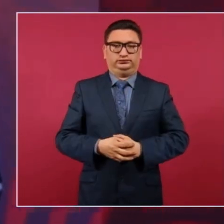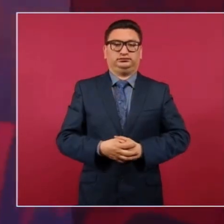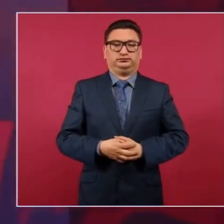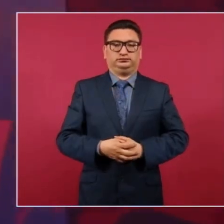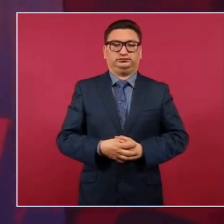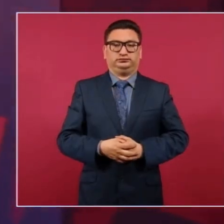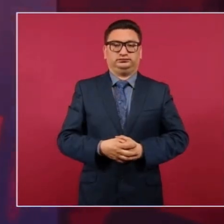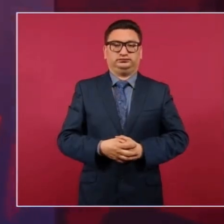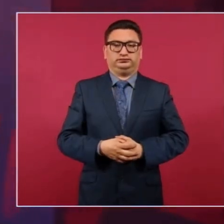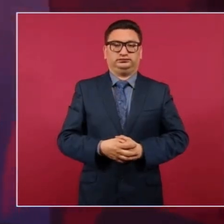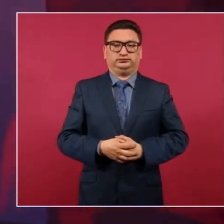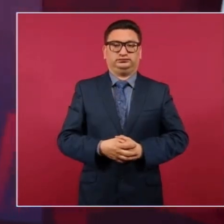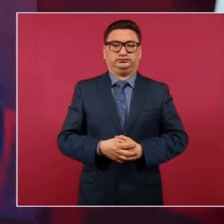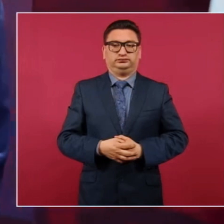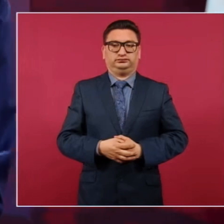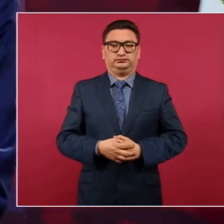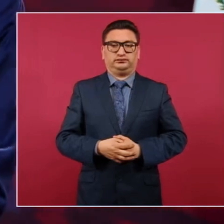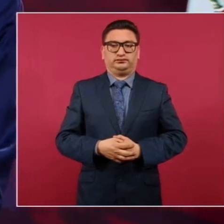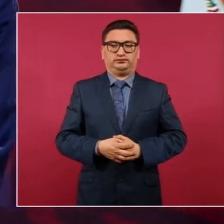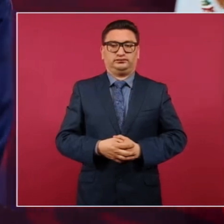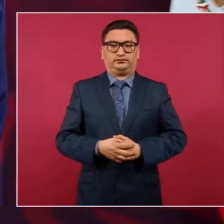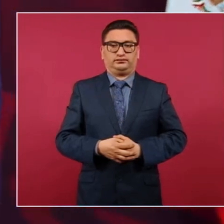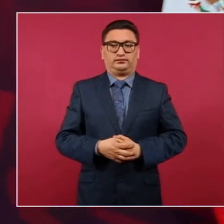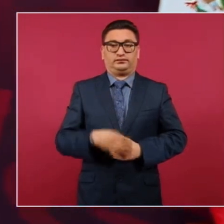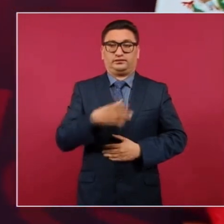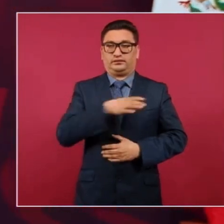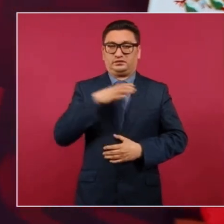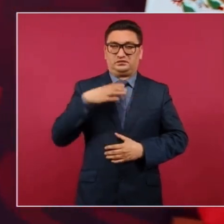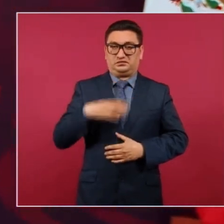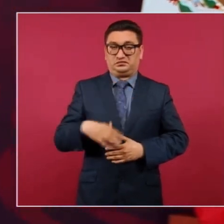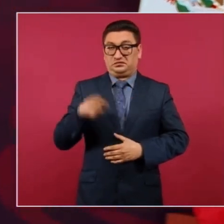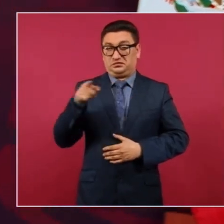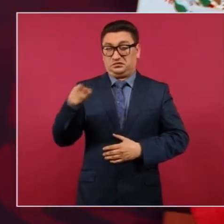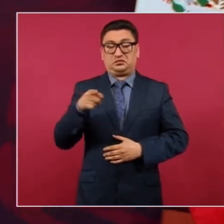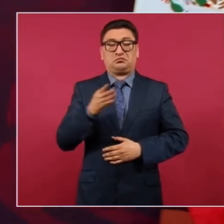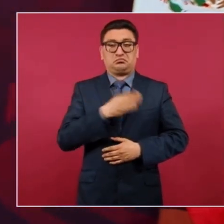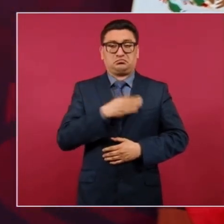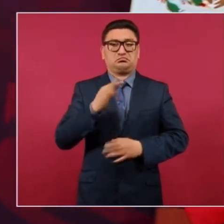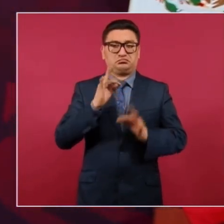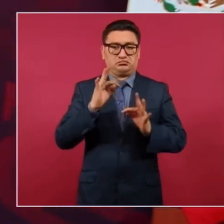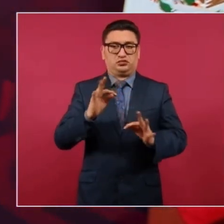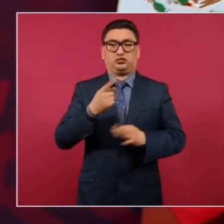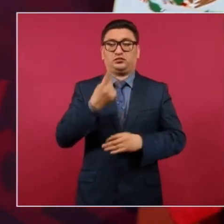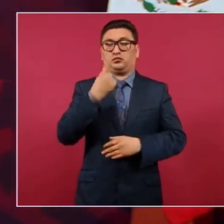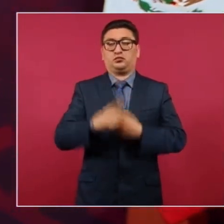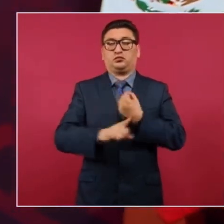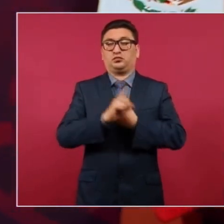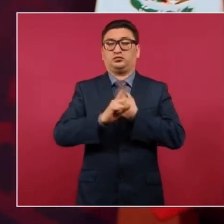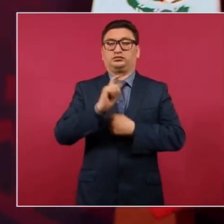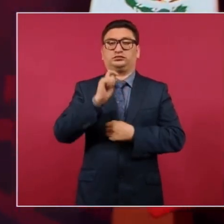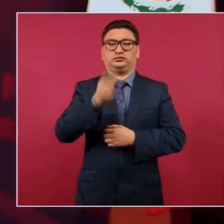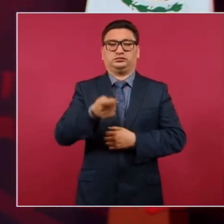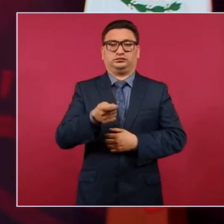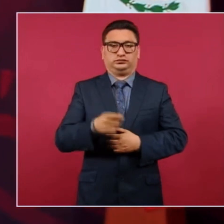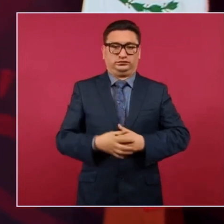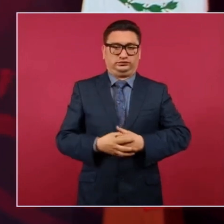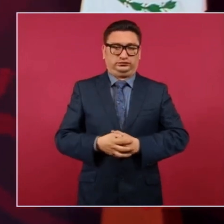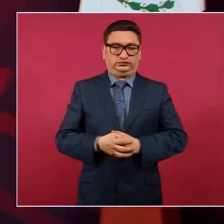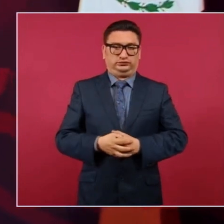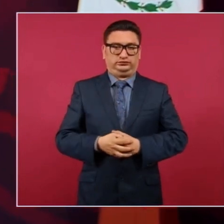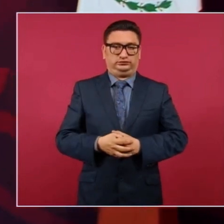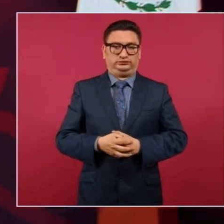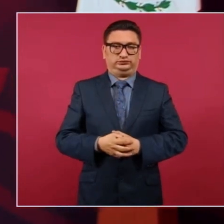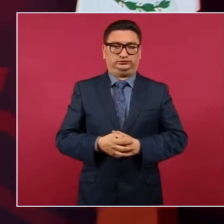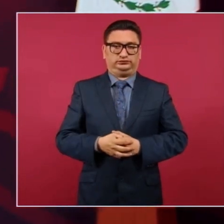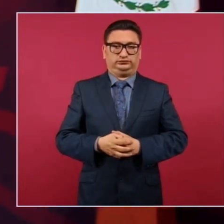que el cristianismo era bueno, que el problema estaba en que